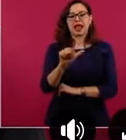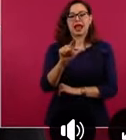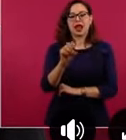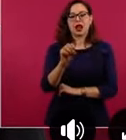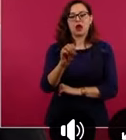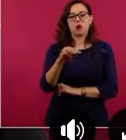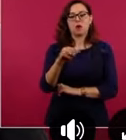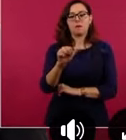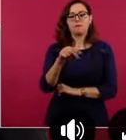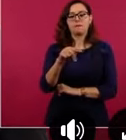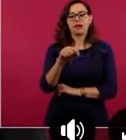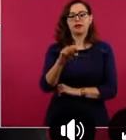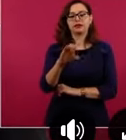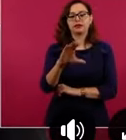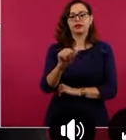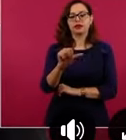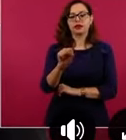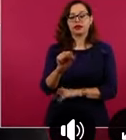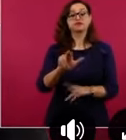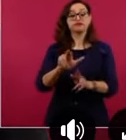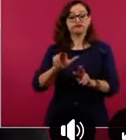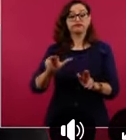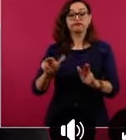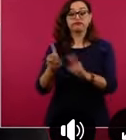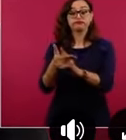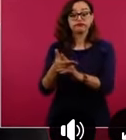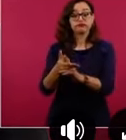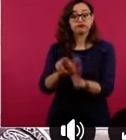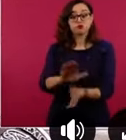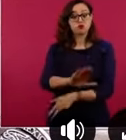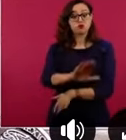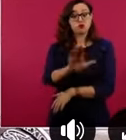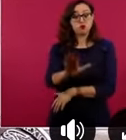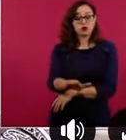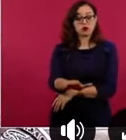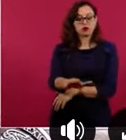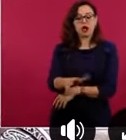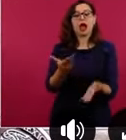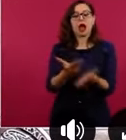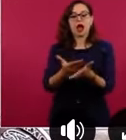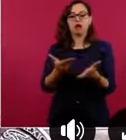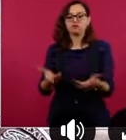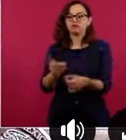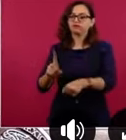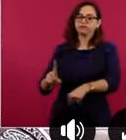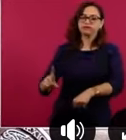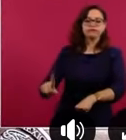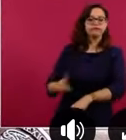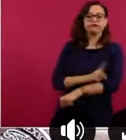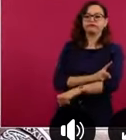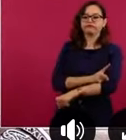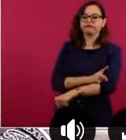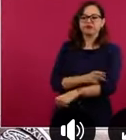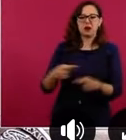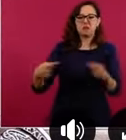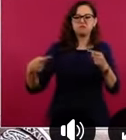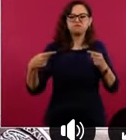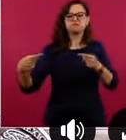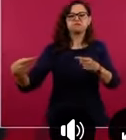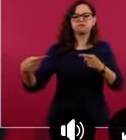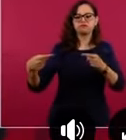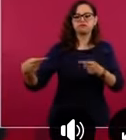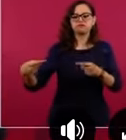este grupo, y las primeras investigaciones refieren que es una disputa entre esta misma célula criminal. Esto